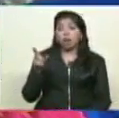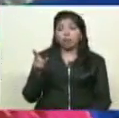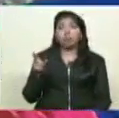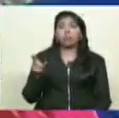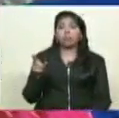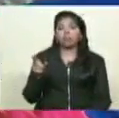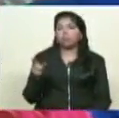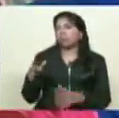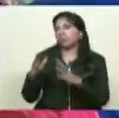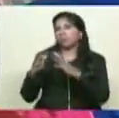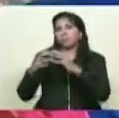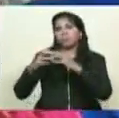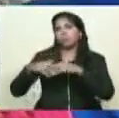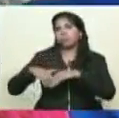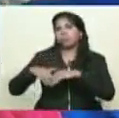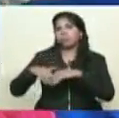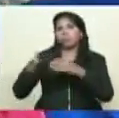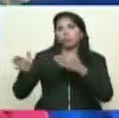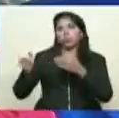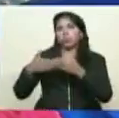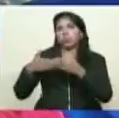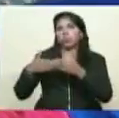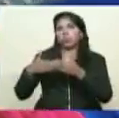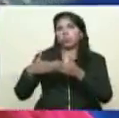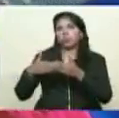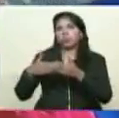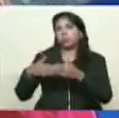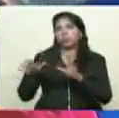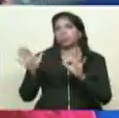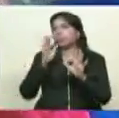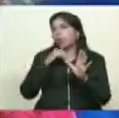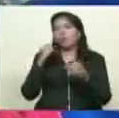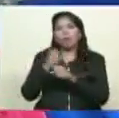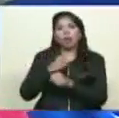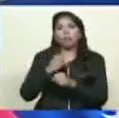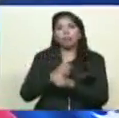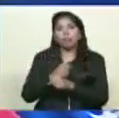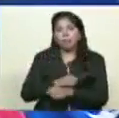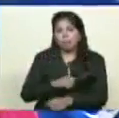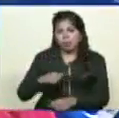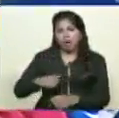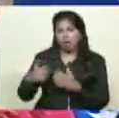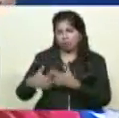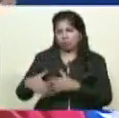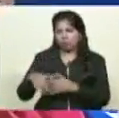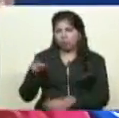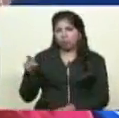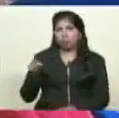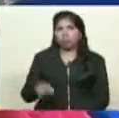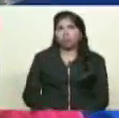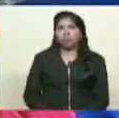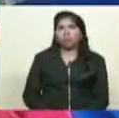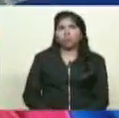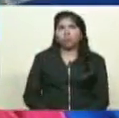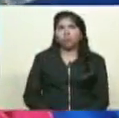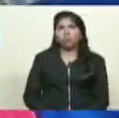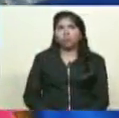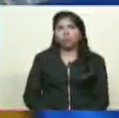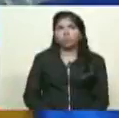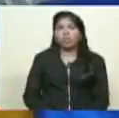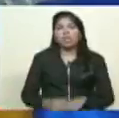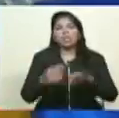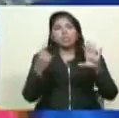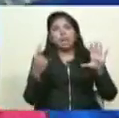paró, Dios, los dueños dijeron no trabajamos, es una empresa privada. Y se pararon de 6 a